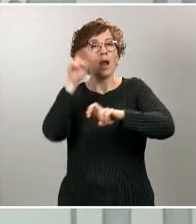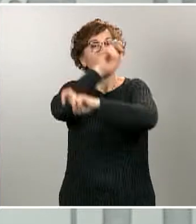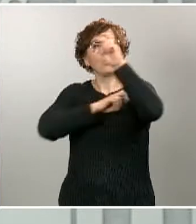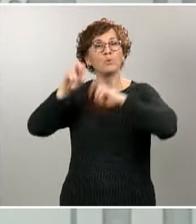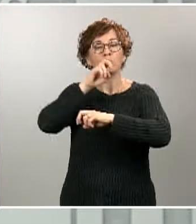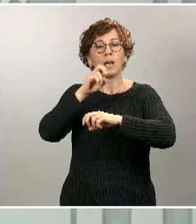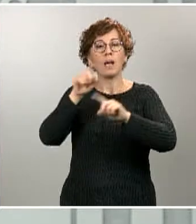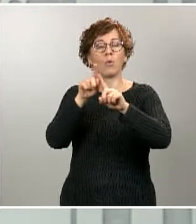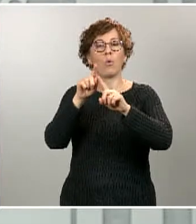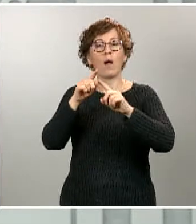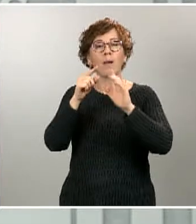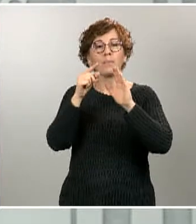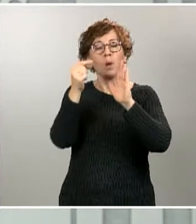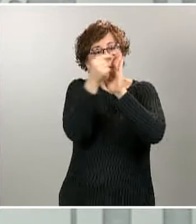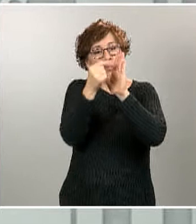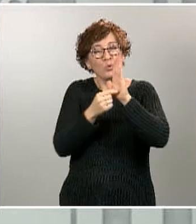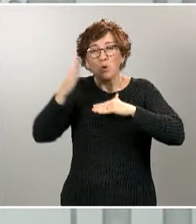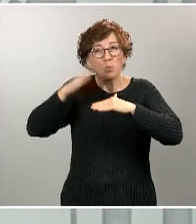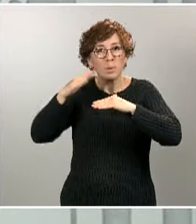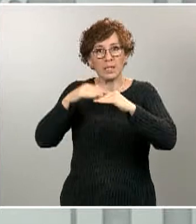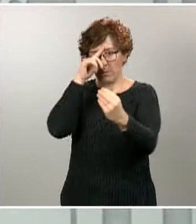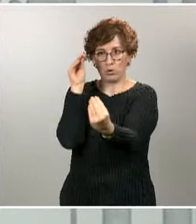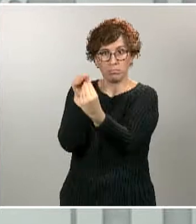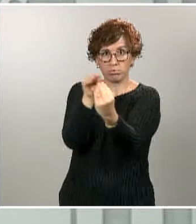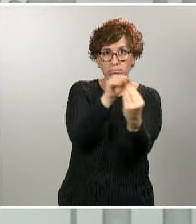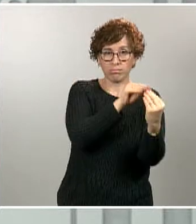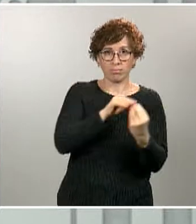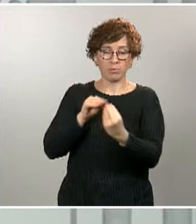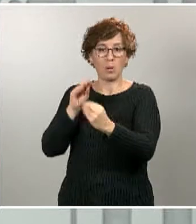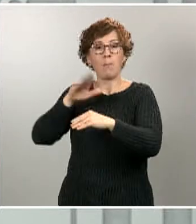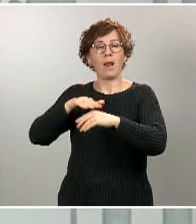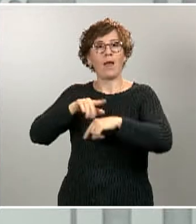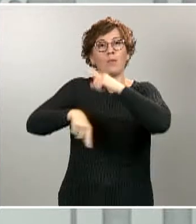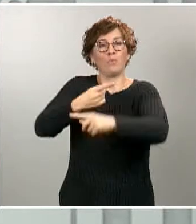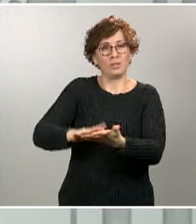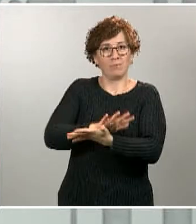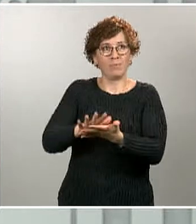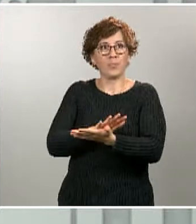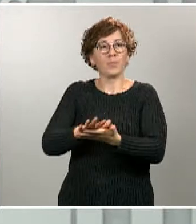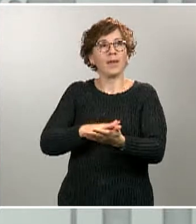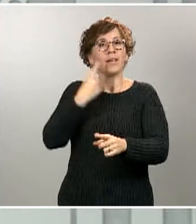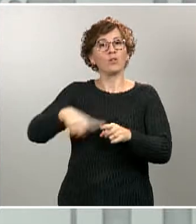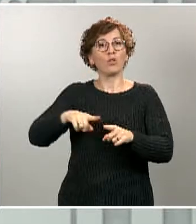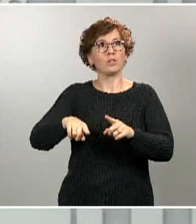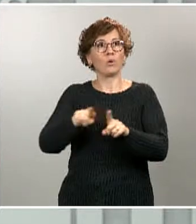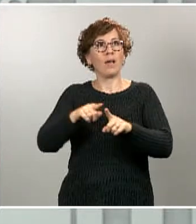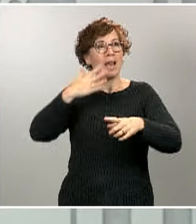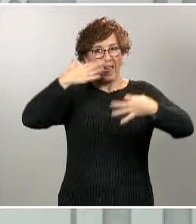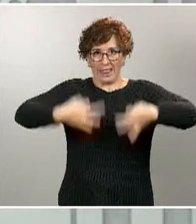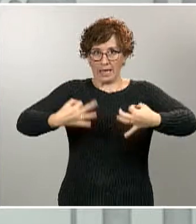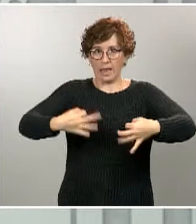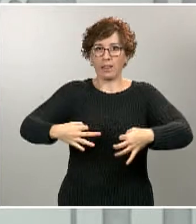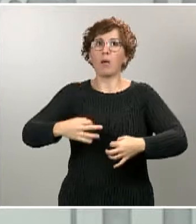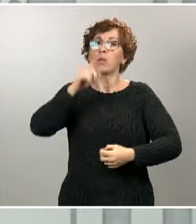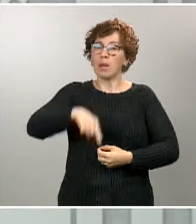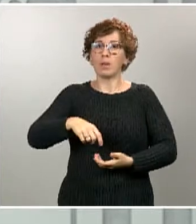mínimos básicos, sobre los que se pueda plantear certeza y, de alguna forma, también certidumbres y confianza sobre